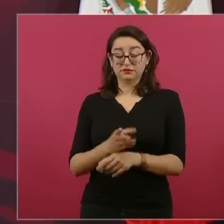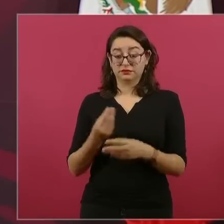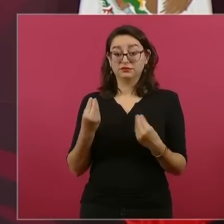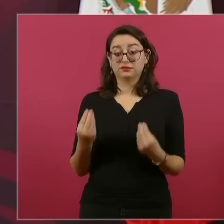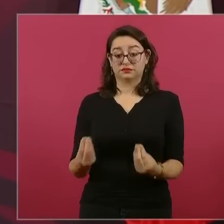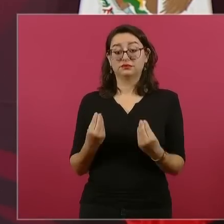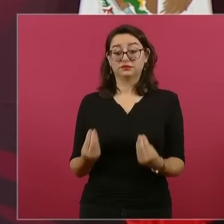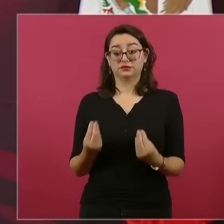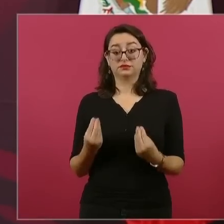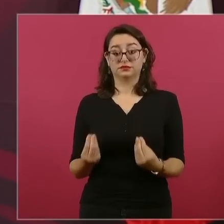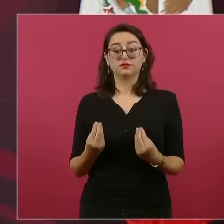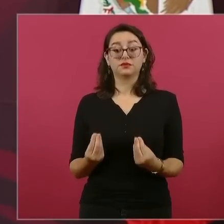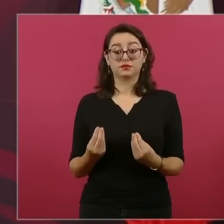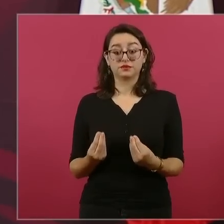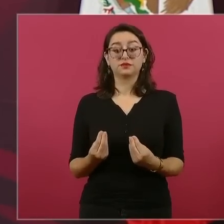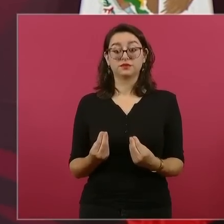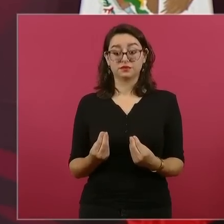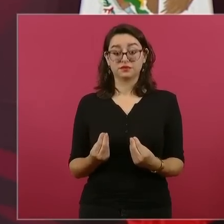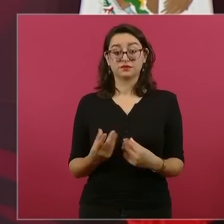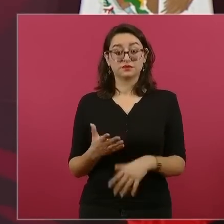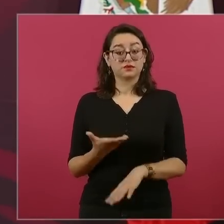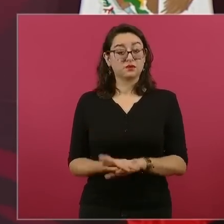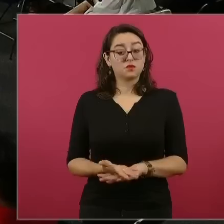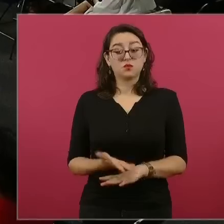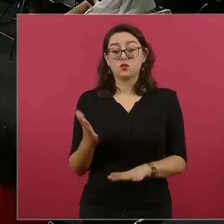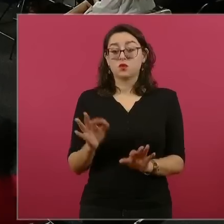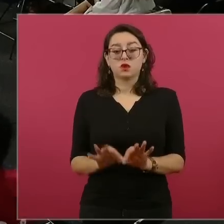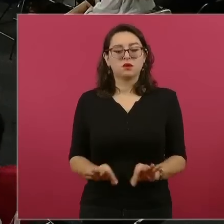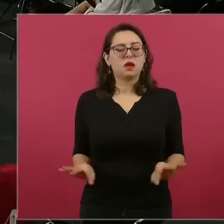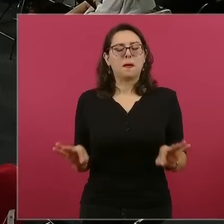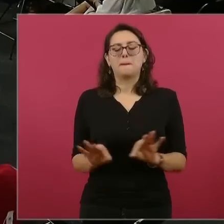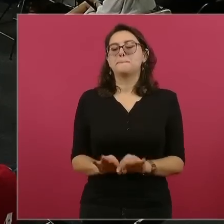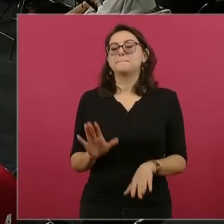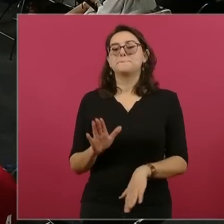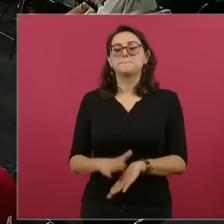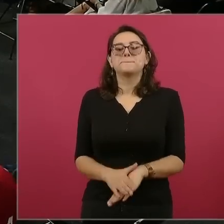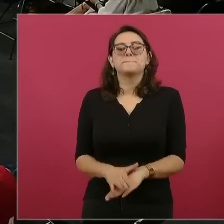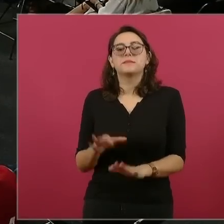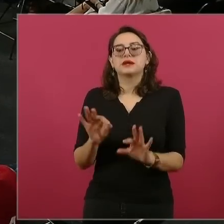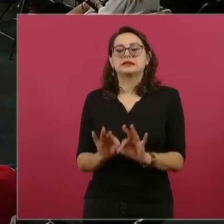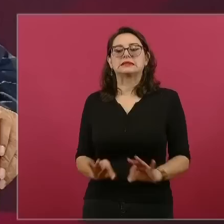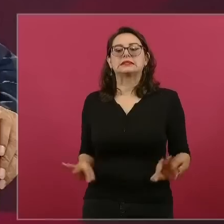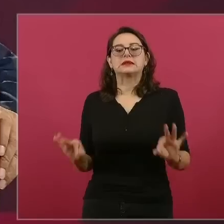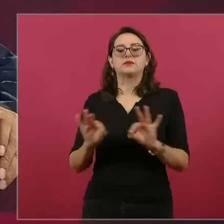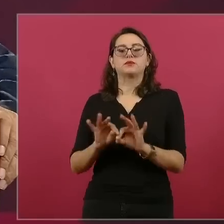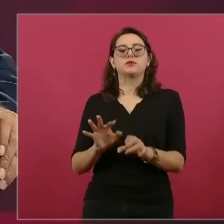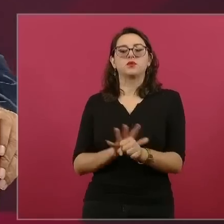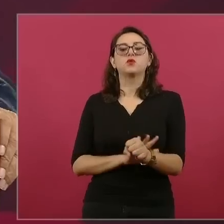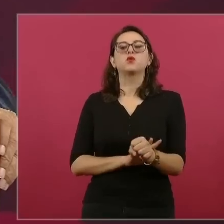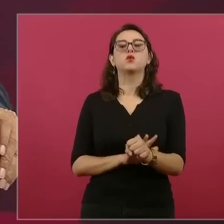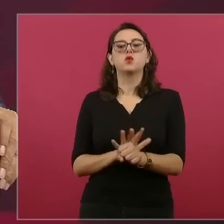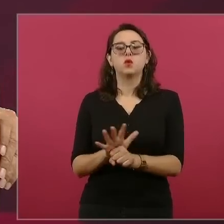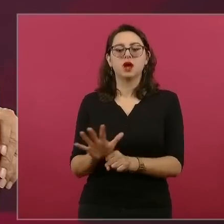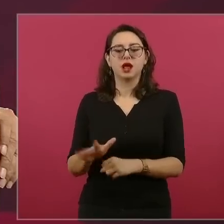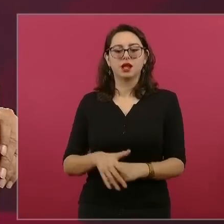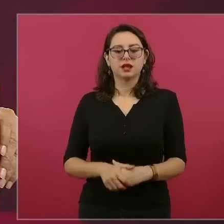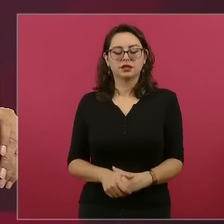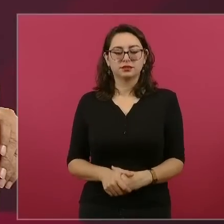Y ahí también lo más importante de México es la honestidad de su pueblo.